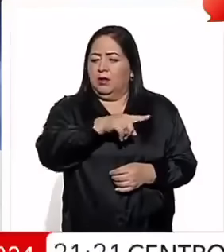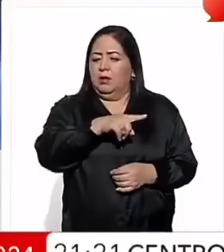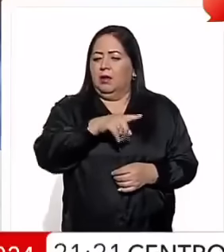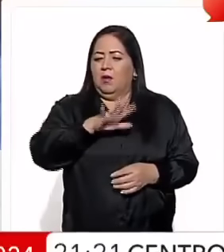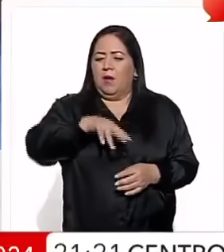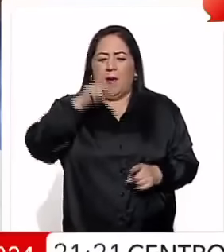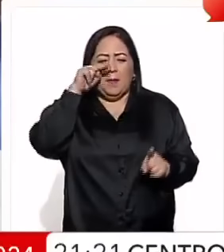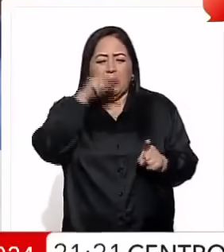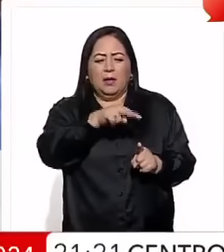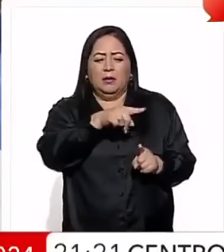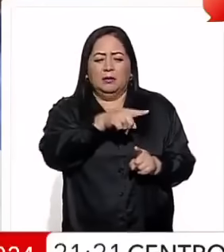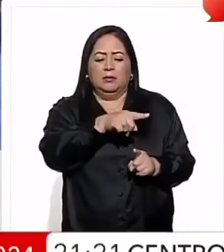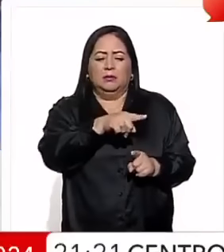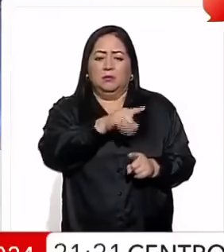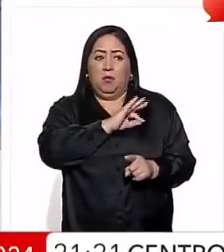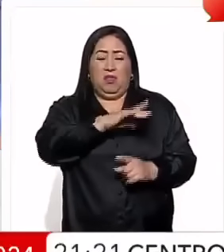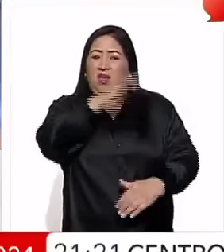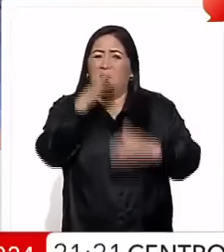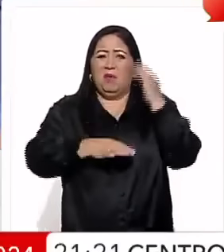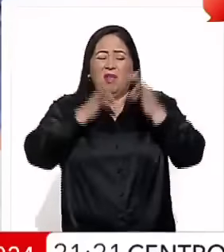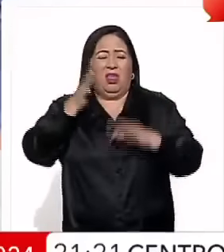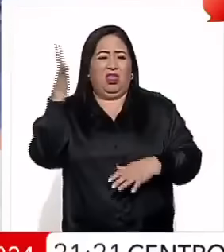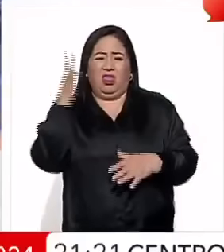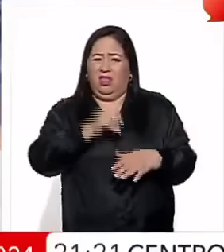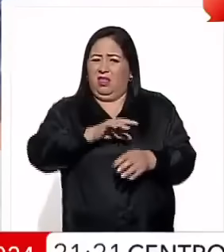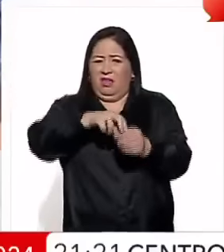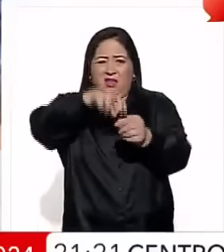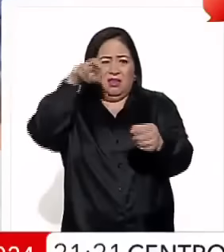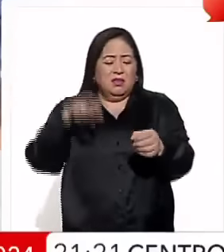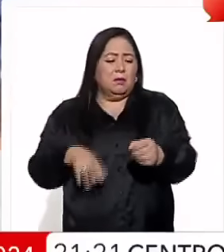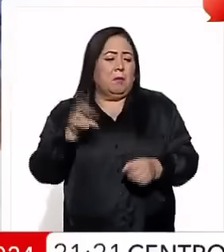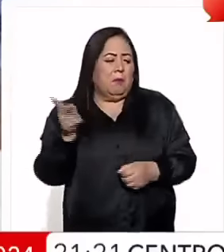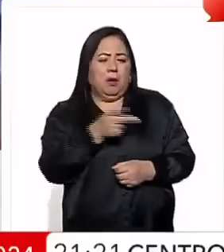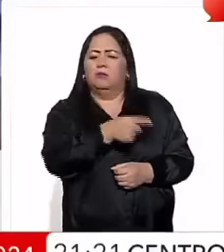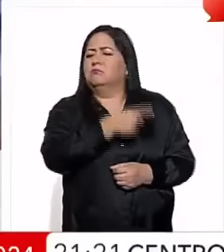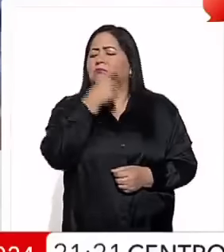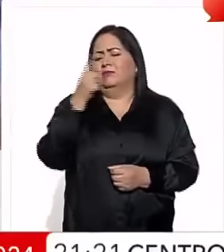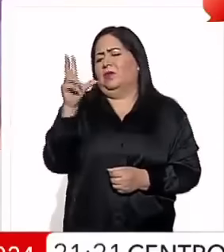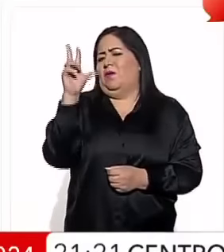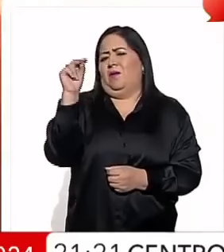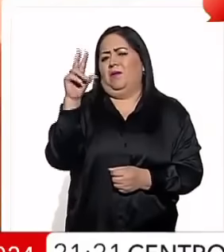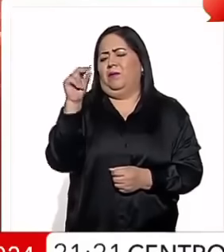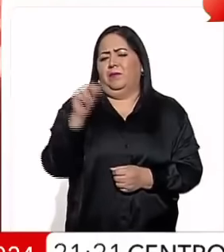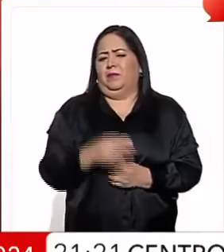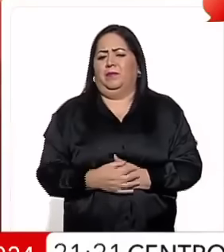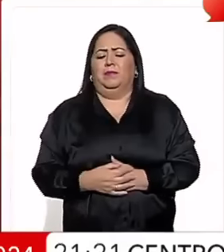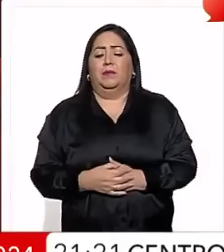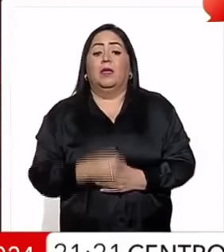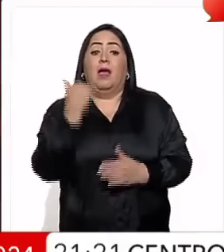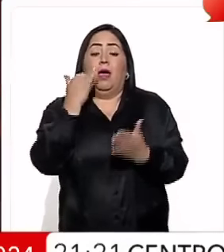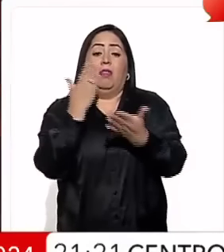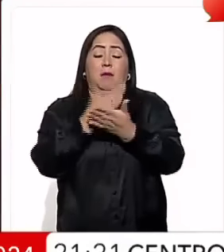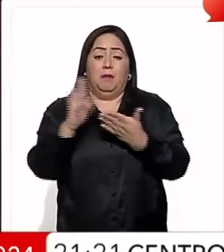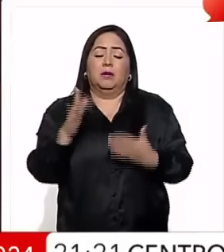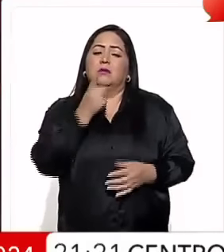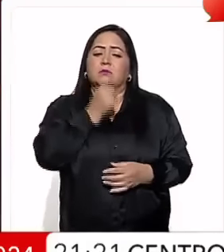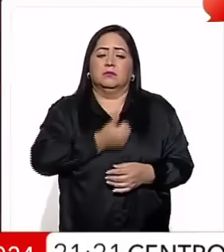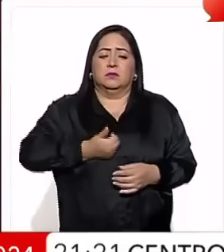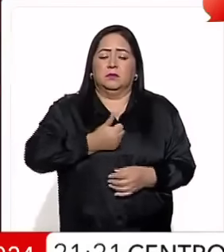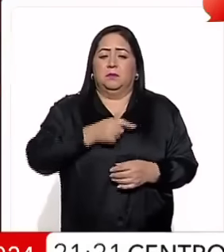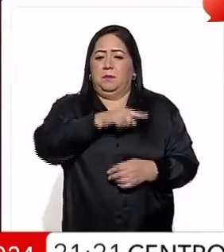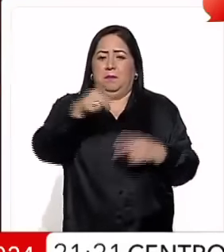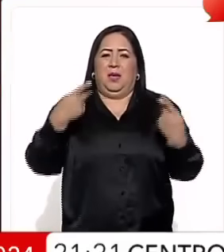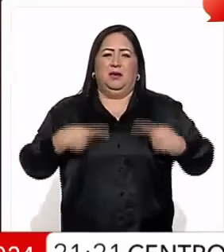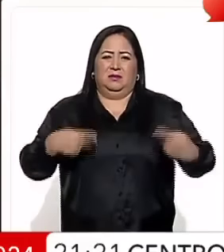ahorita anímicamente, de terminar la campaña y hasta abajo bajar su candidatura? No. Además, lamentó que